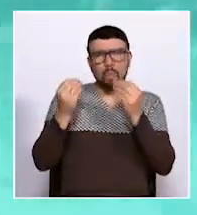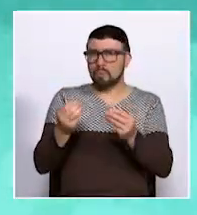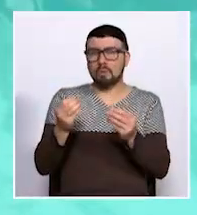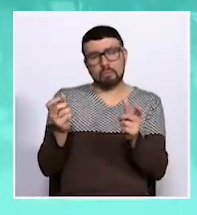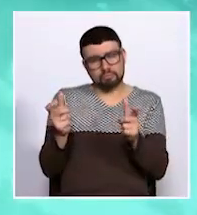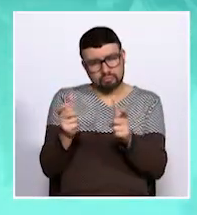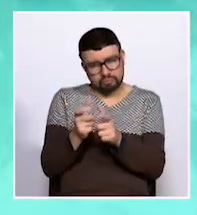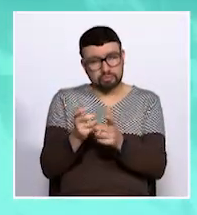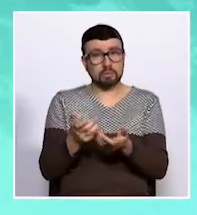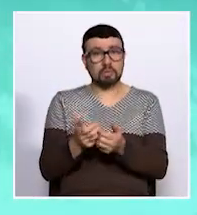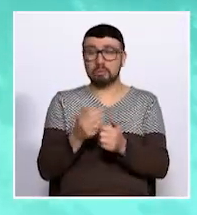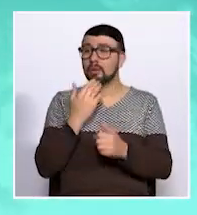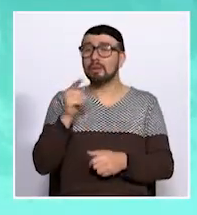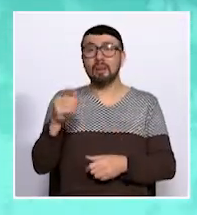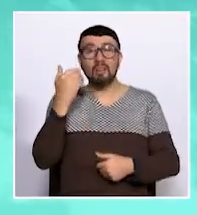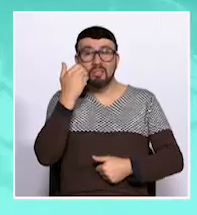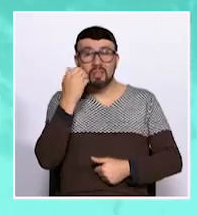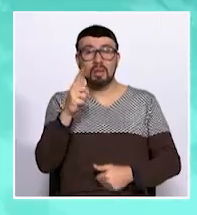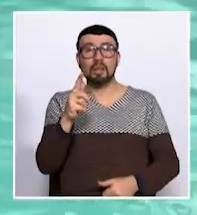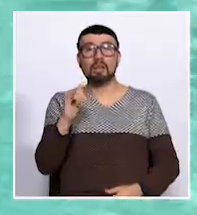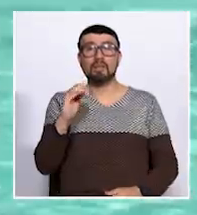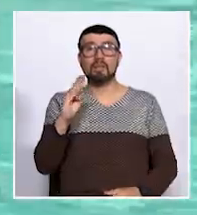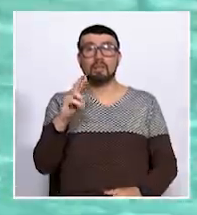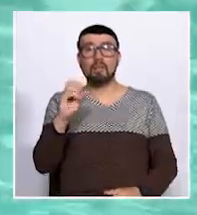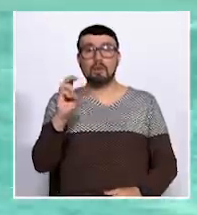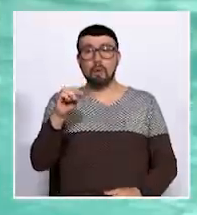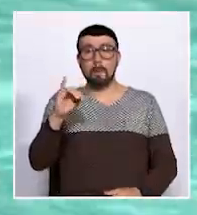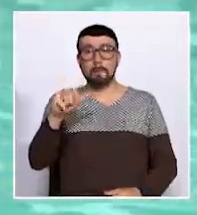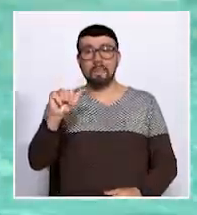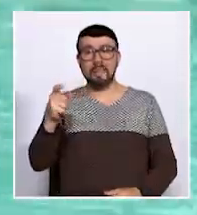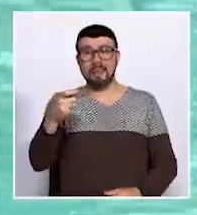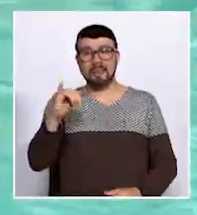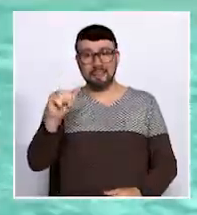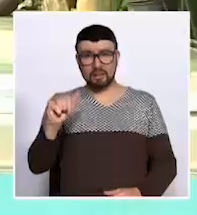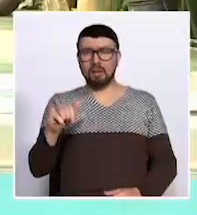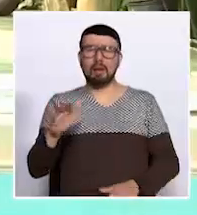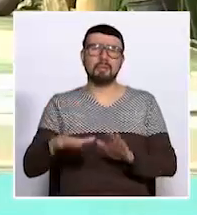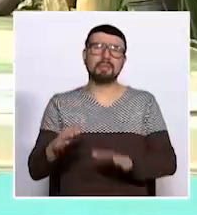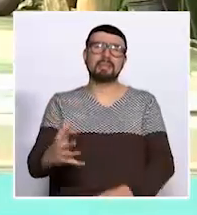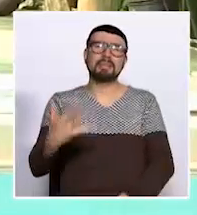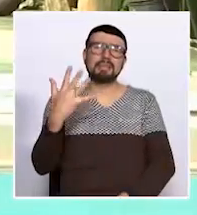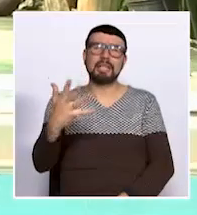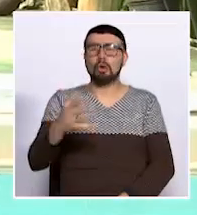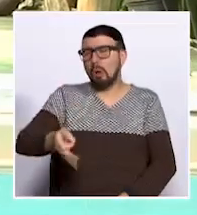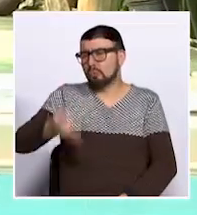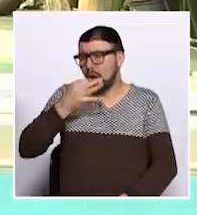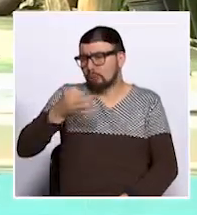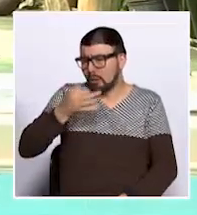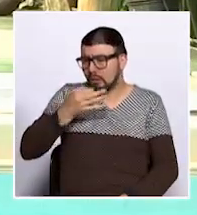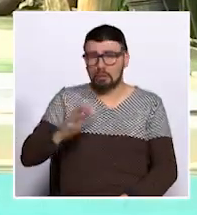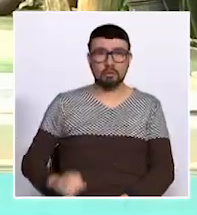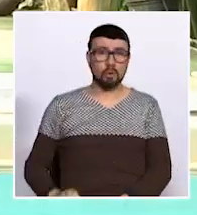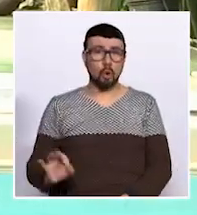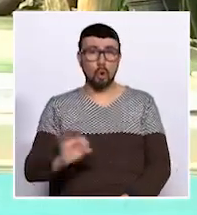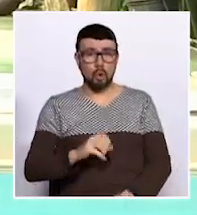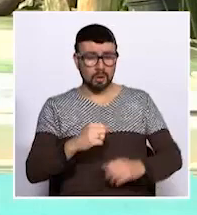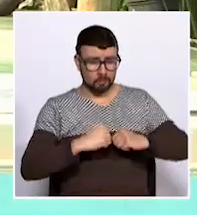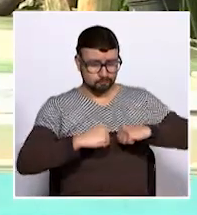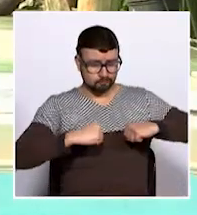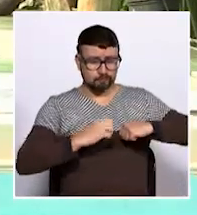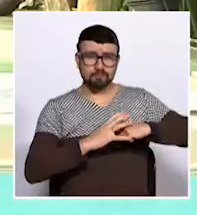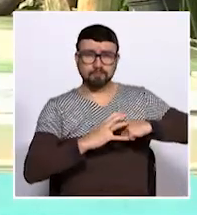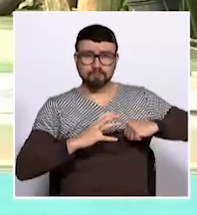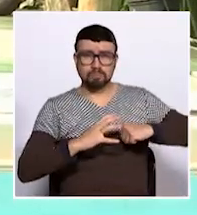la fibromialgia les dan a veces hasta 5 pastillas, es que para la artritis o para la artrosis también les dan 5 o 10